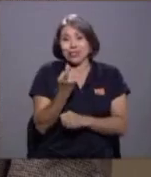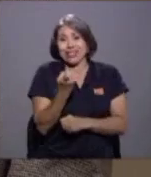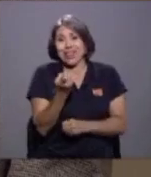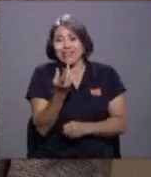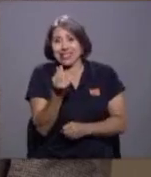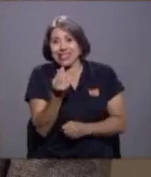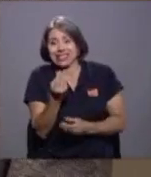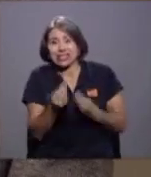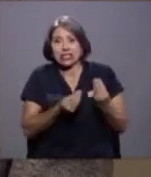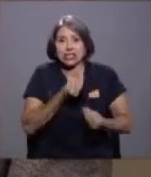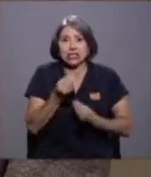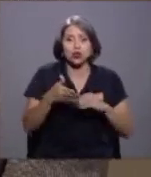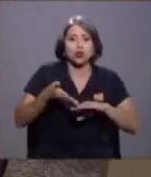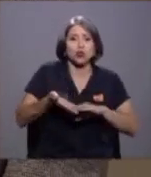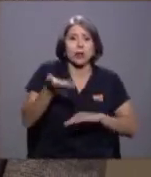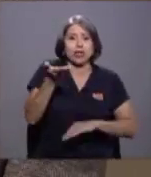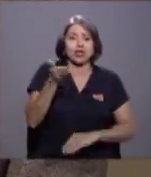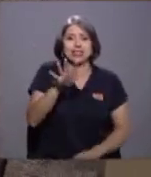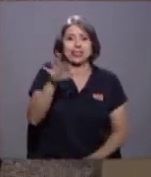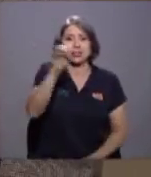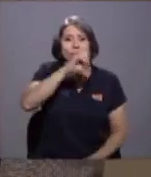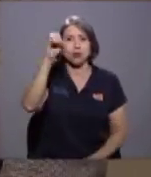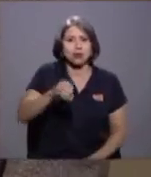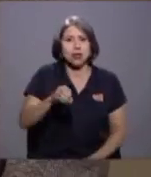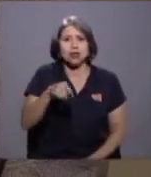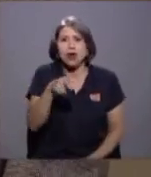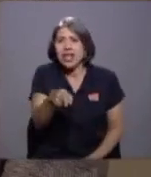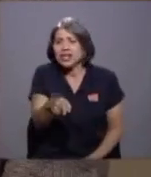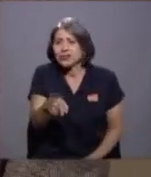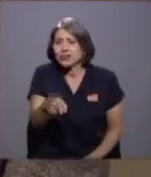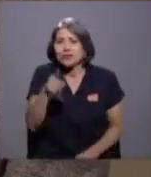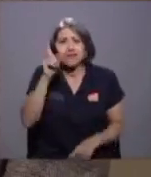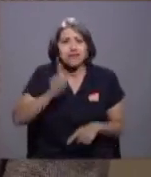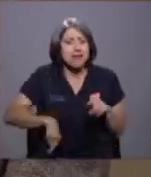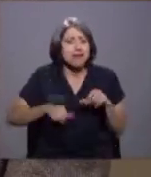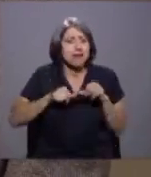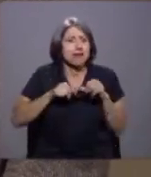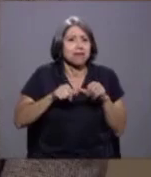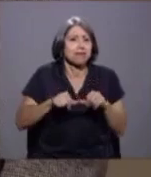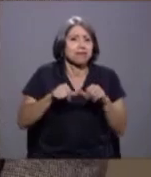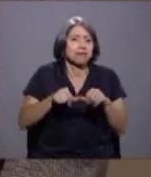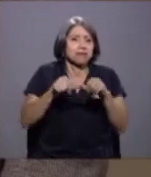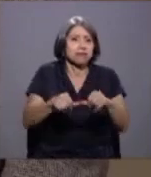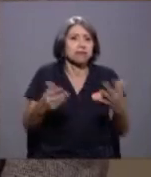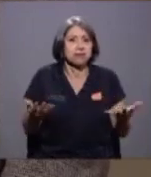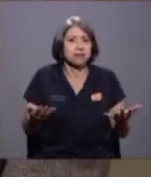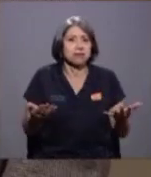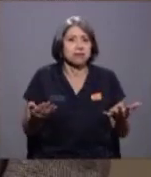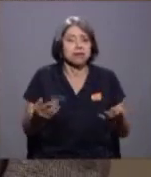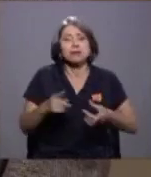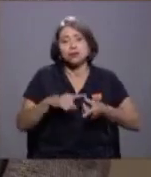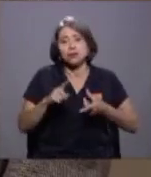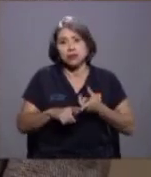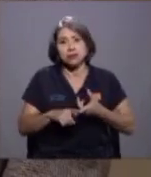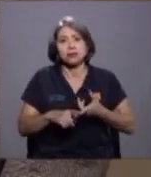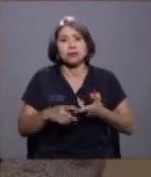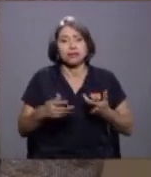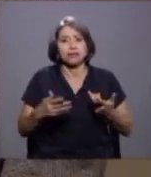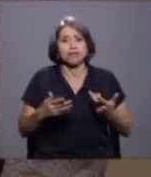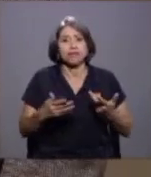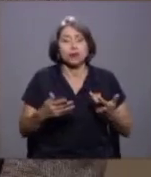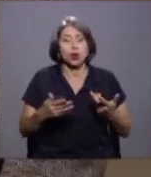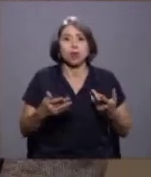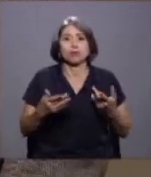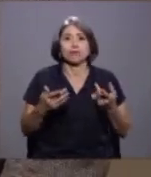al 5%, y eso es absolutamente insostenible, ¿verdad? Entonces, por un lado, provoca